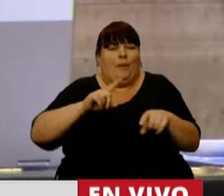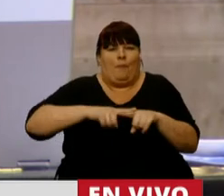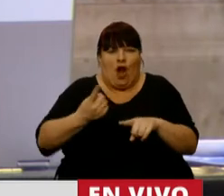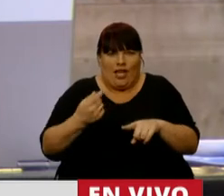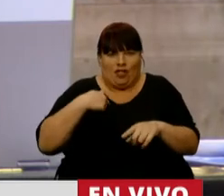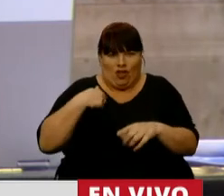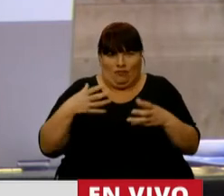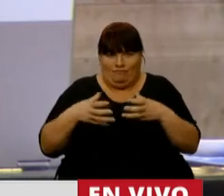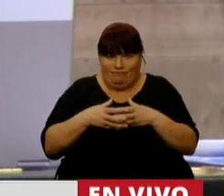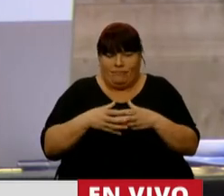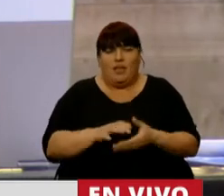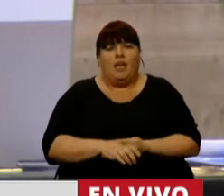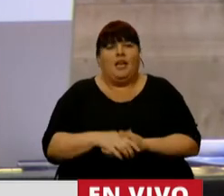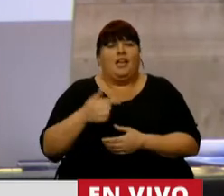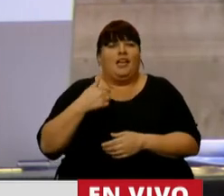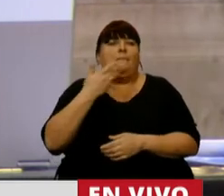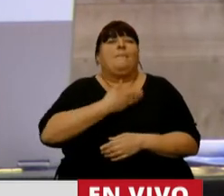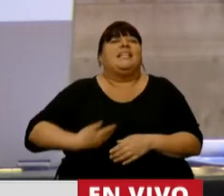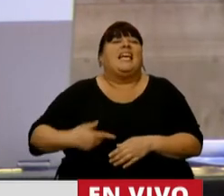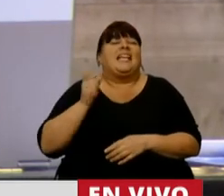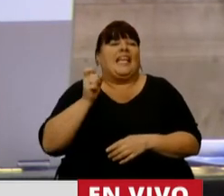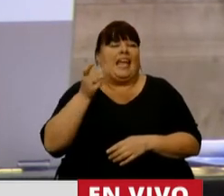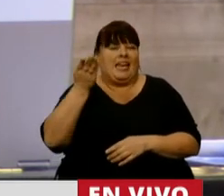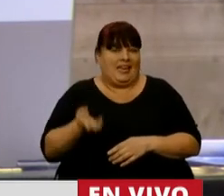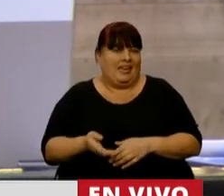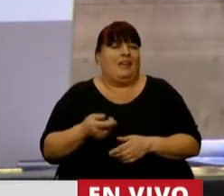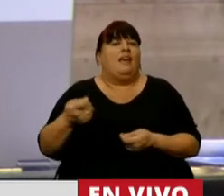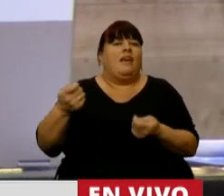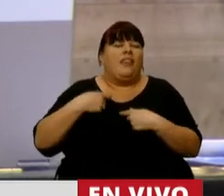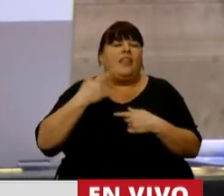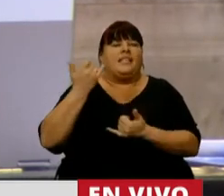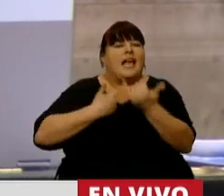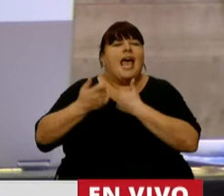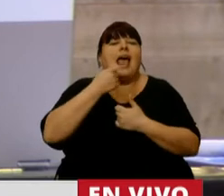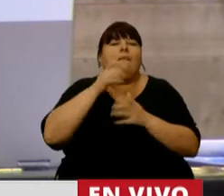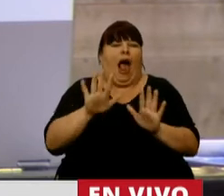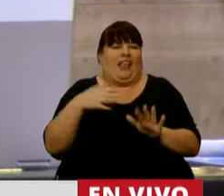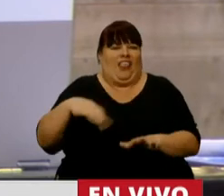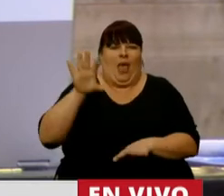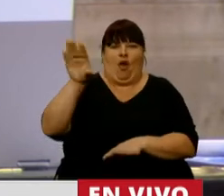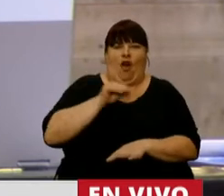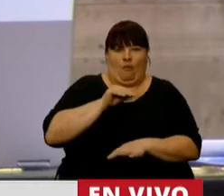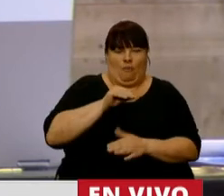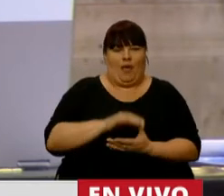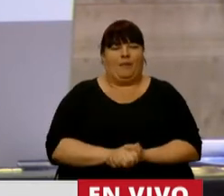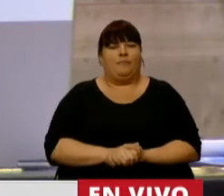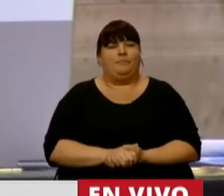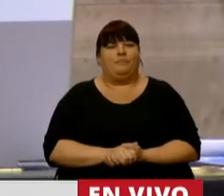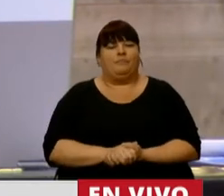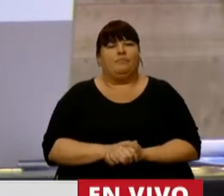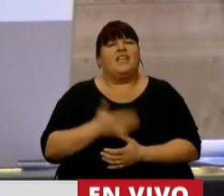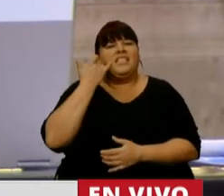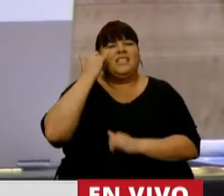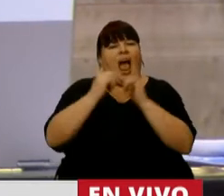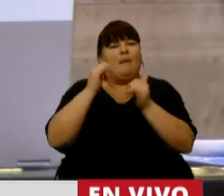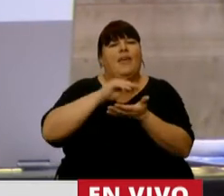político donde yo vengo y quien preside el mismo siempre nos ha dado ese ejemplo. Mucho ha contado